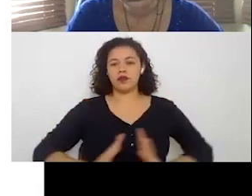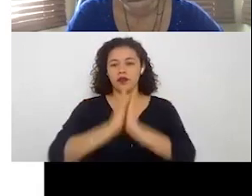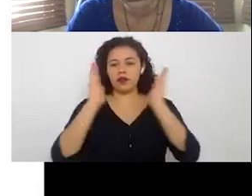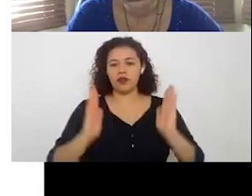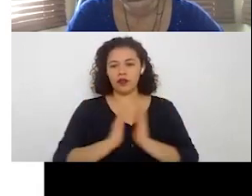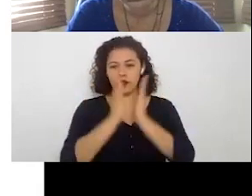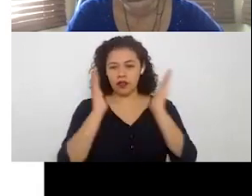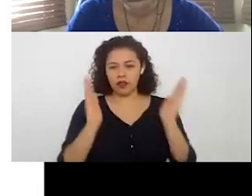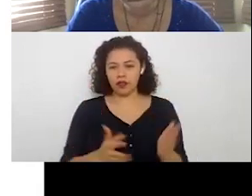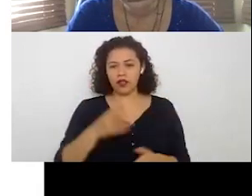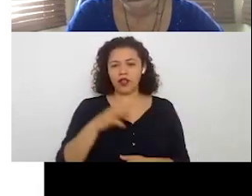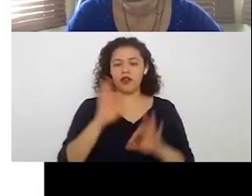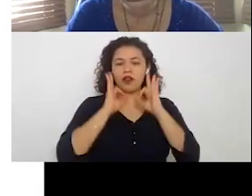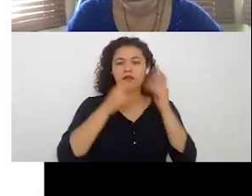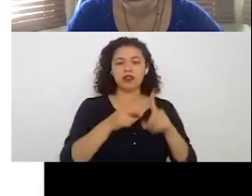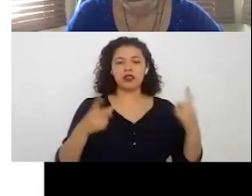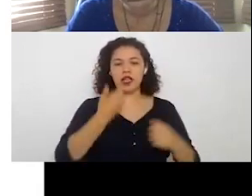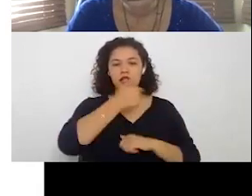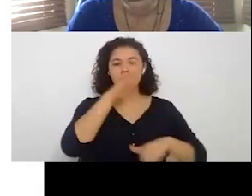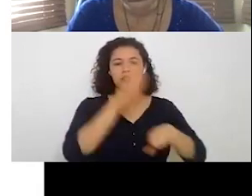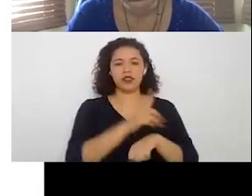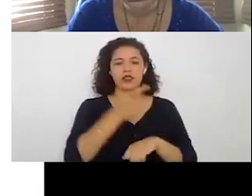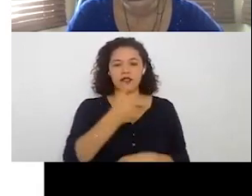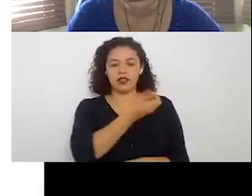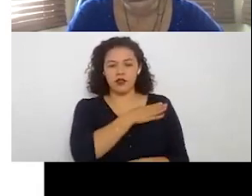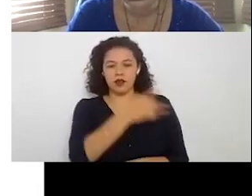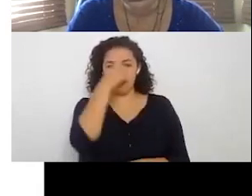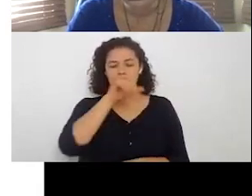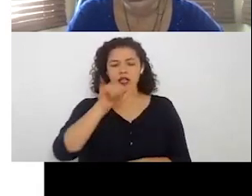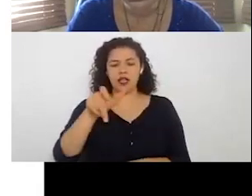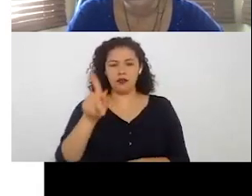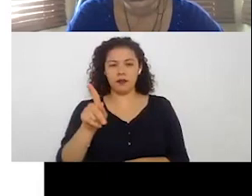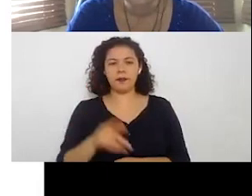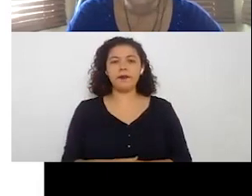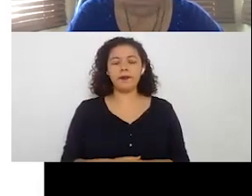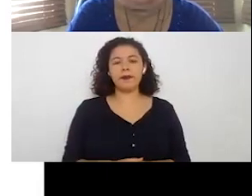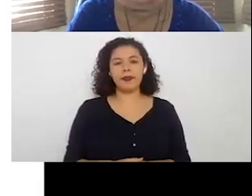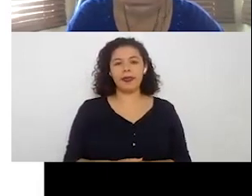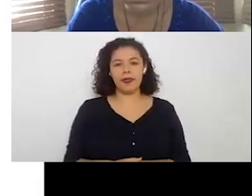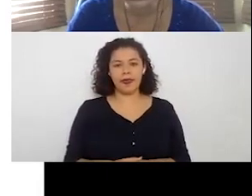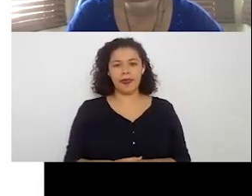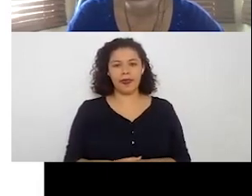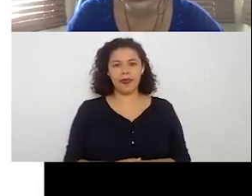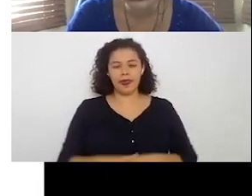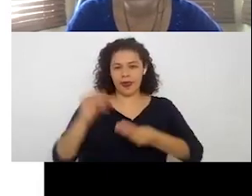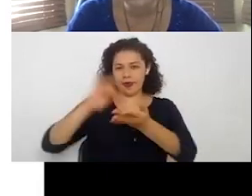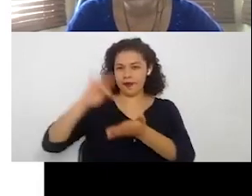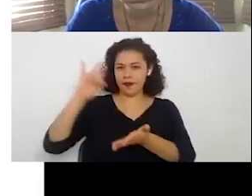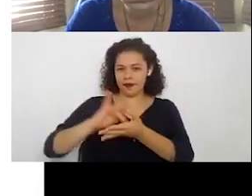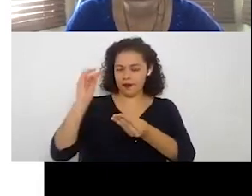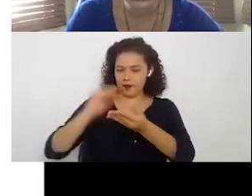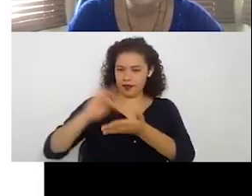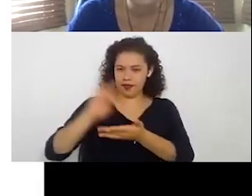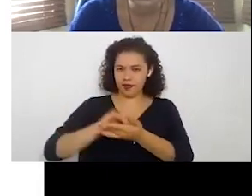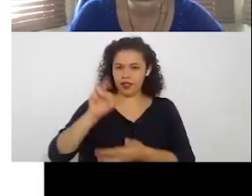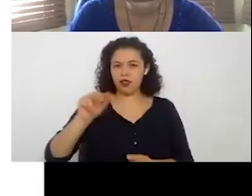en la sesión de formación y desarrollo, administración y finanzas sanas para una IAP. Muchas gracias. Muchísimas gracias,